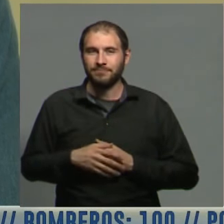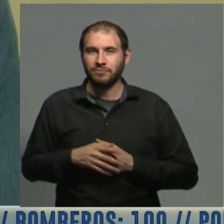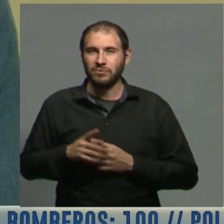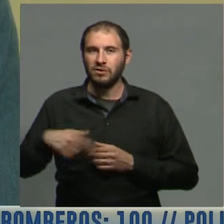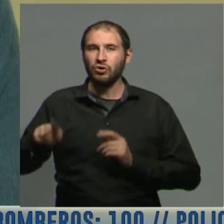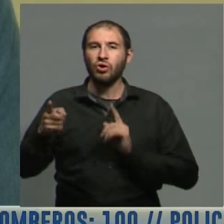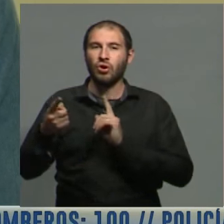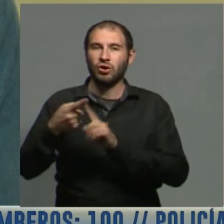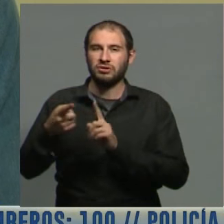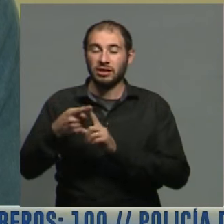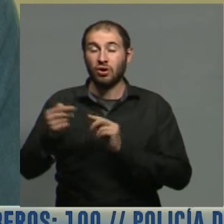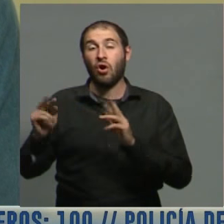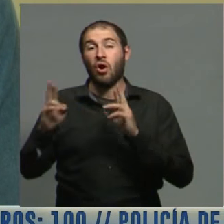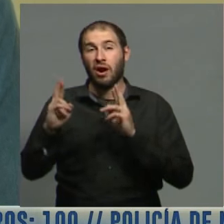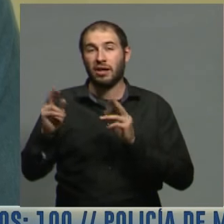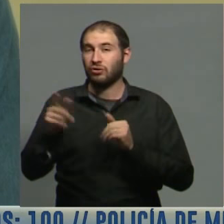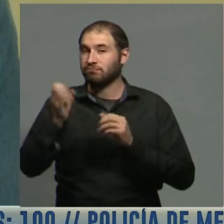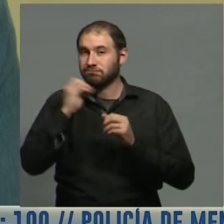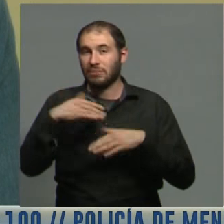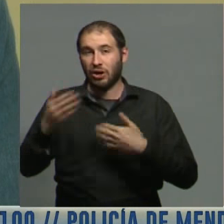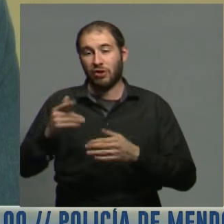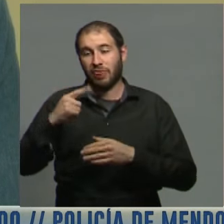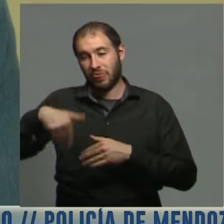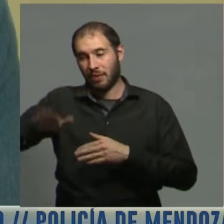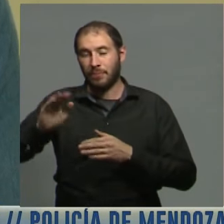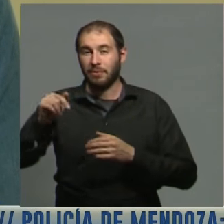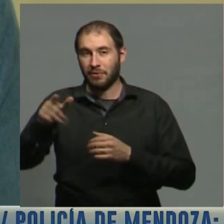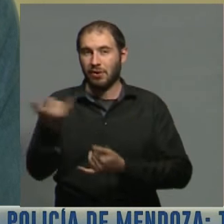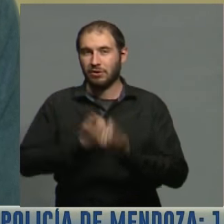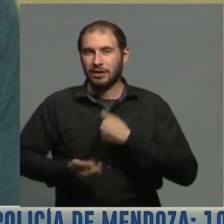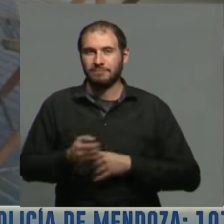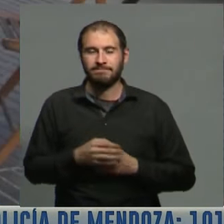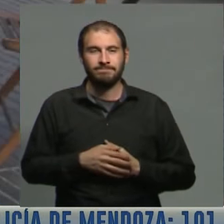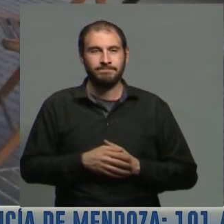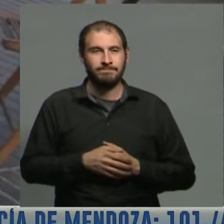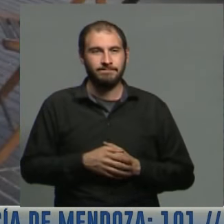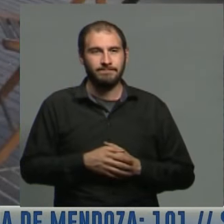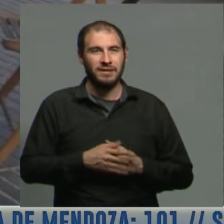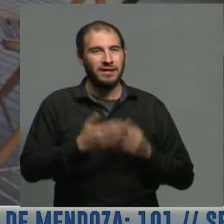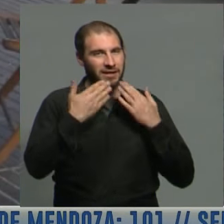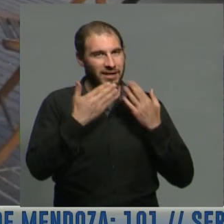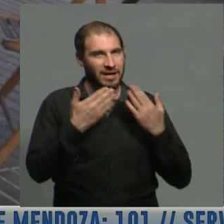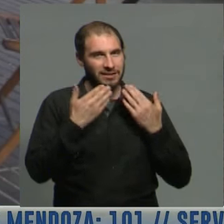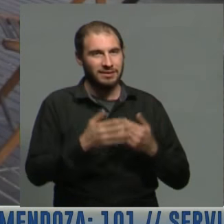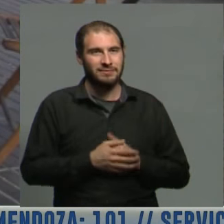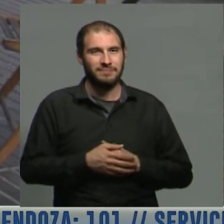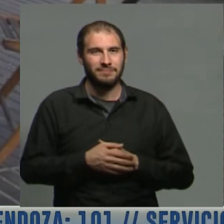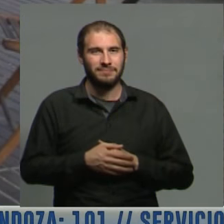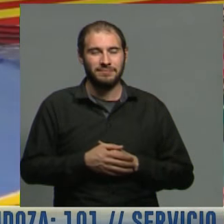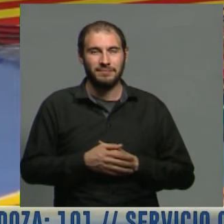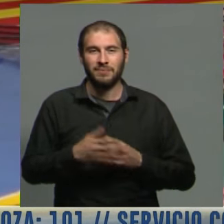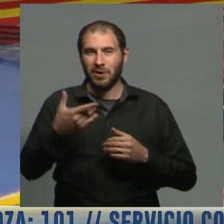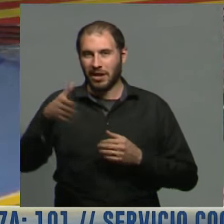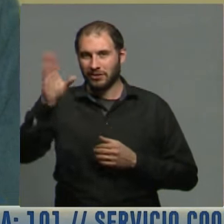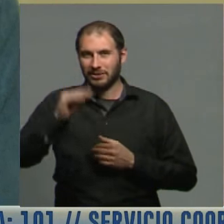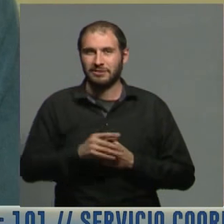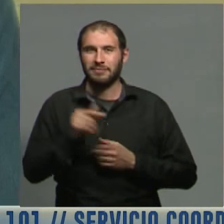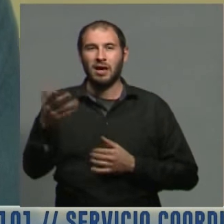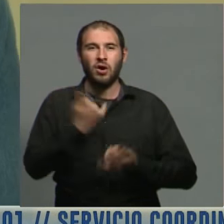Estamos en contacto y ojalá que resulte todo bien en las próximas jornadas, como vos lo decías. Muchas gracias, Virginia. Buenas noches.